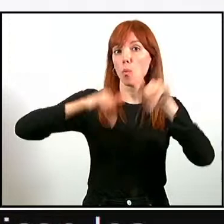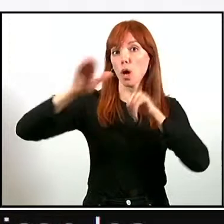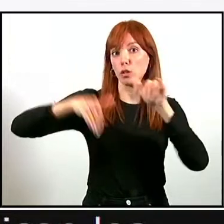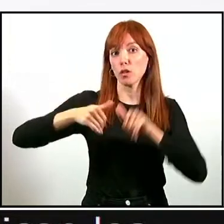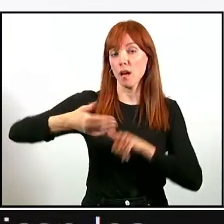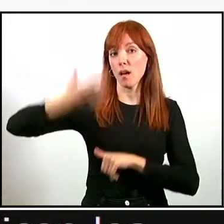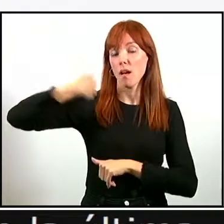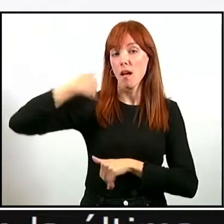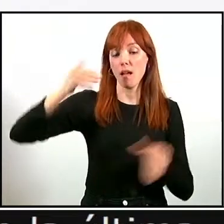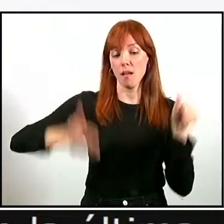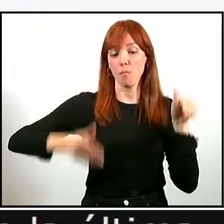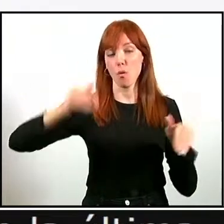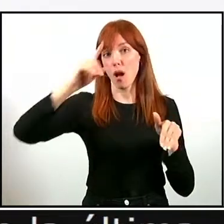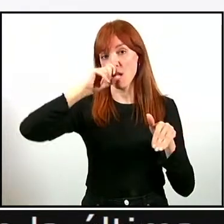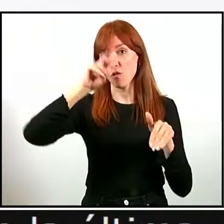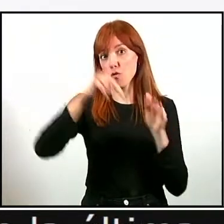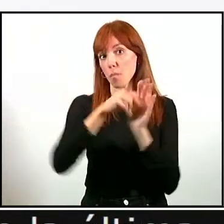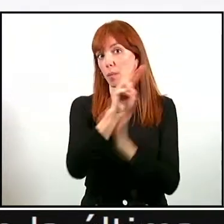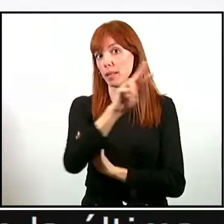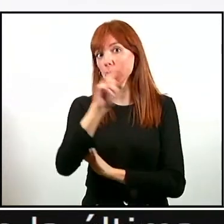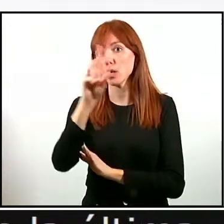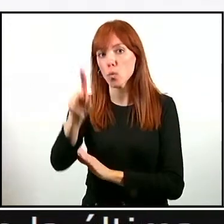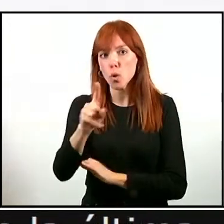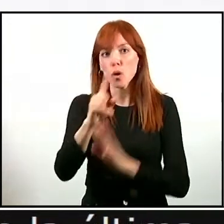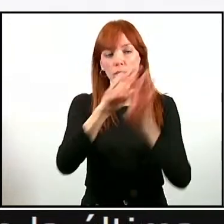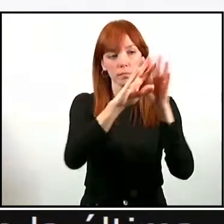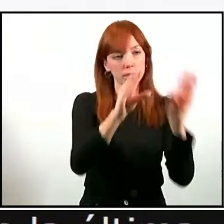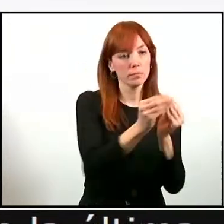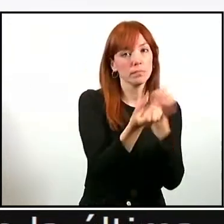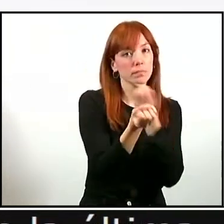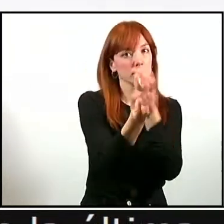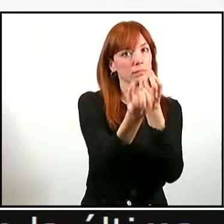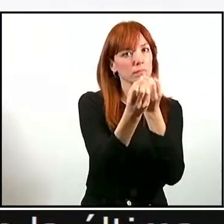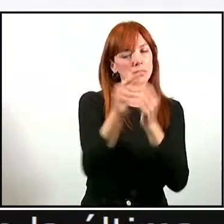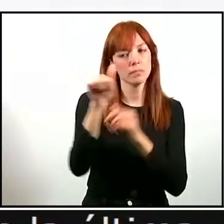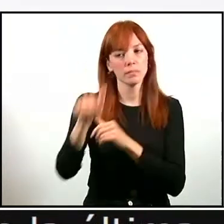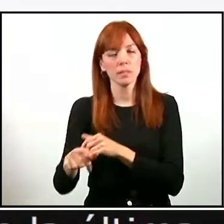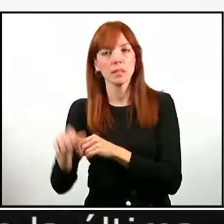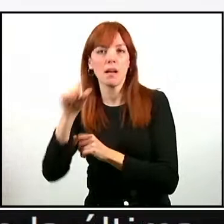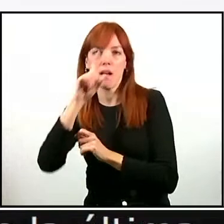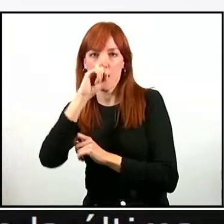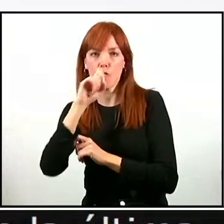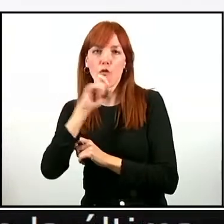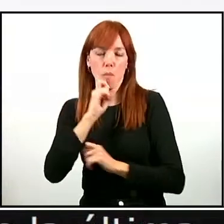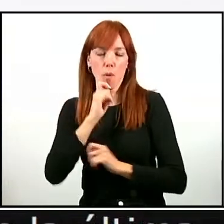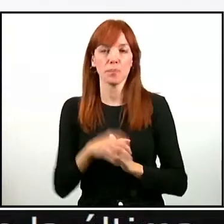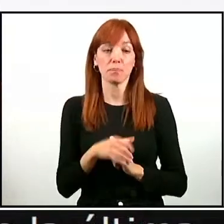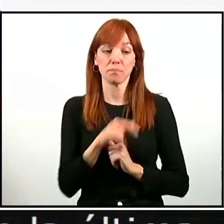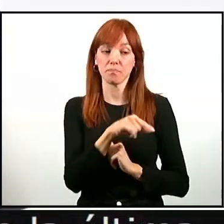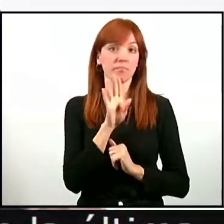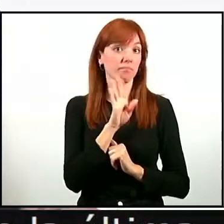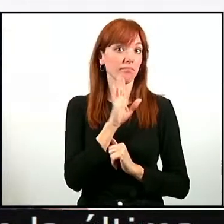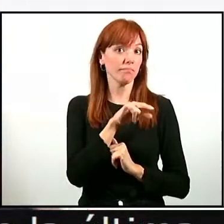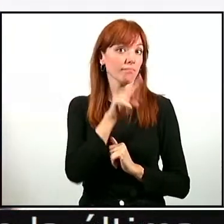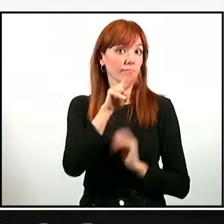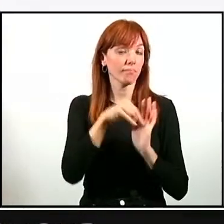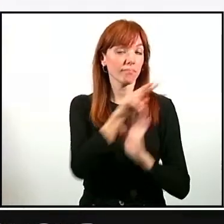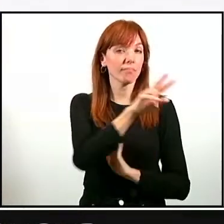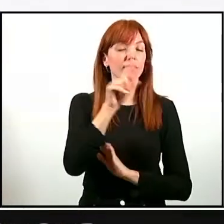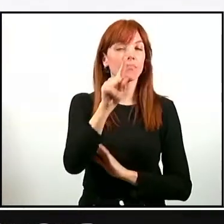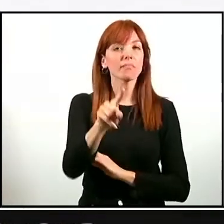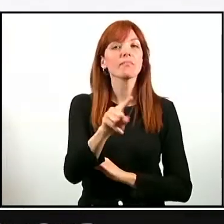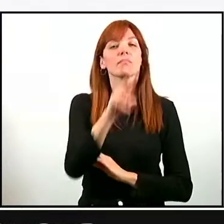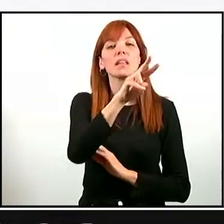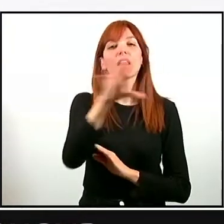la del 21, y qué esperamos con esta nueva convocatoria. En la convocatoria del 21, en la que había 25 millones